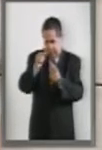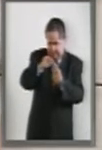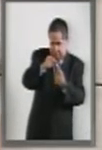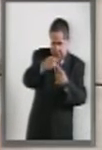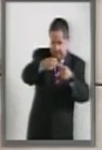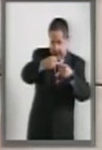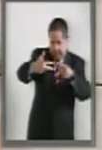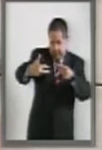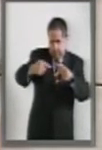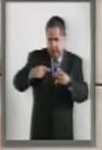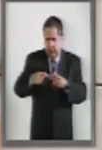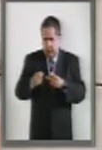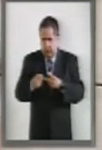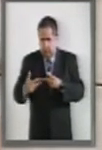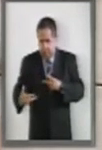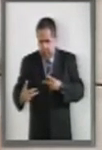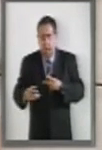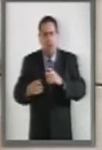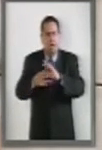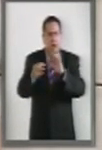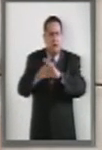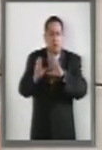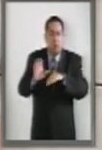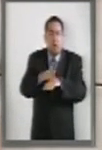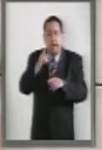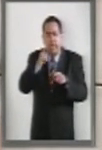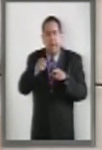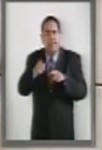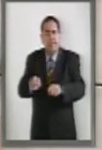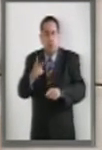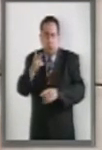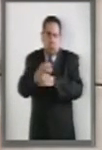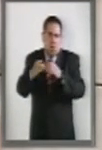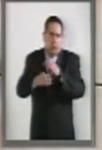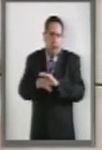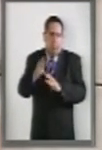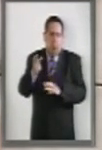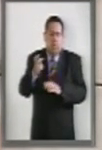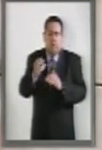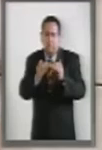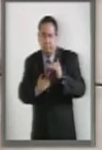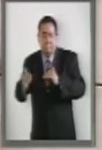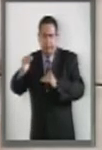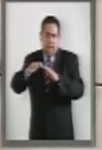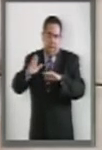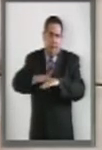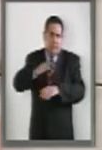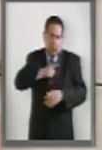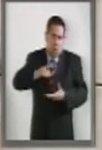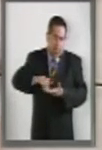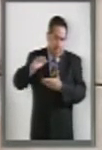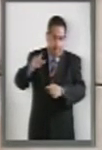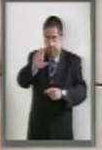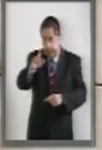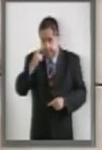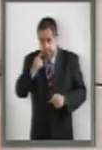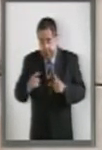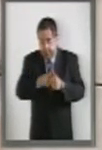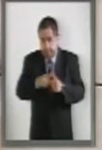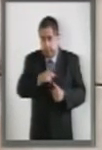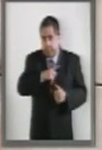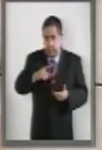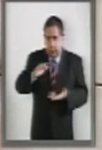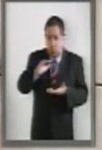en lo contable nos apuntan o nos precisan las razones específicas del cambio. Primero, la deuda ha crecido por